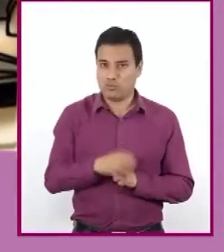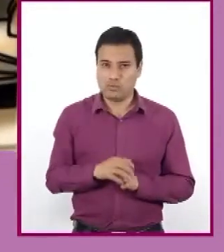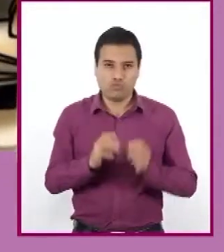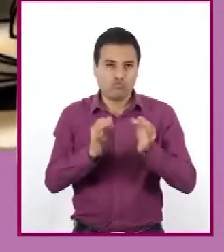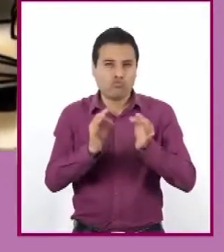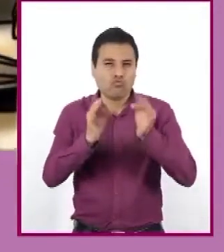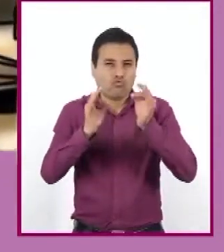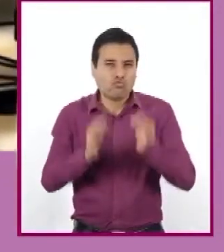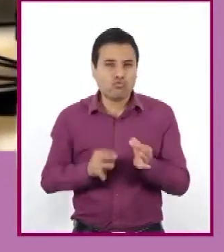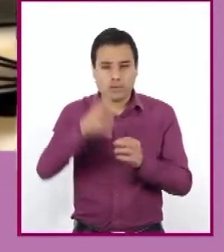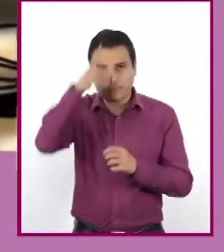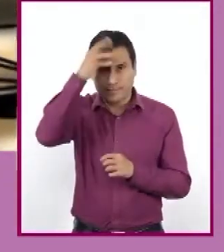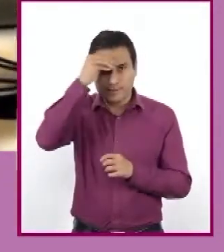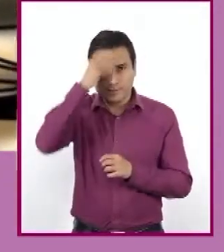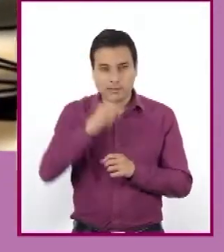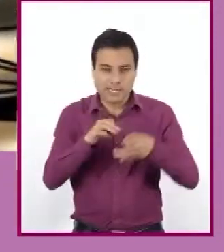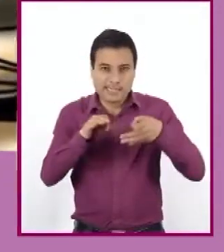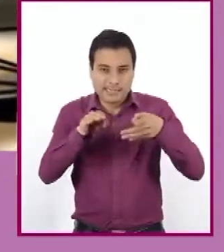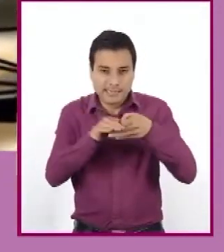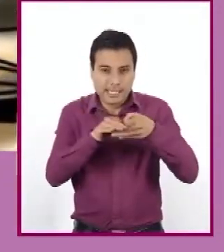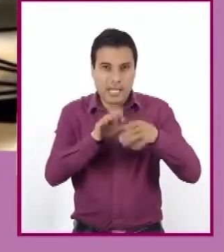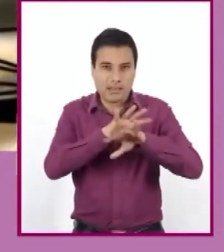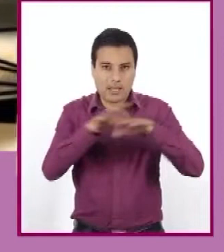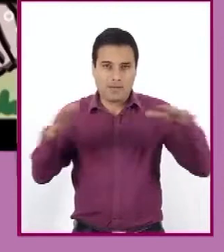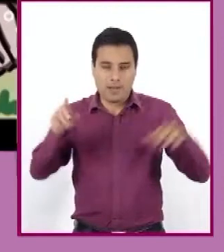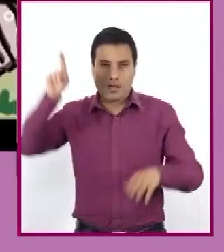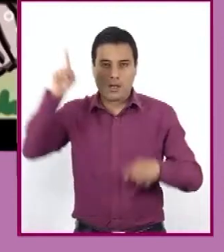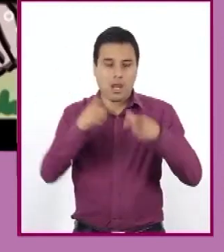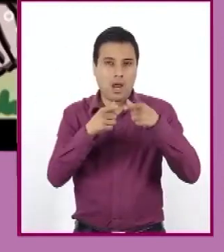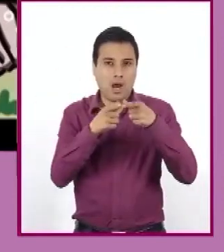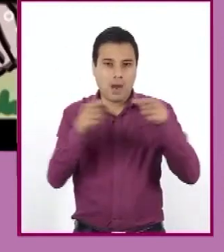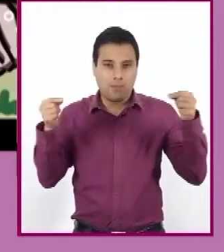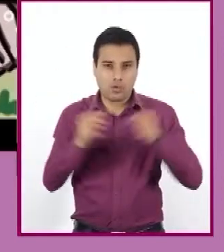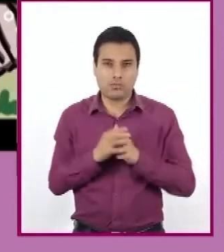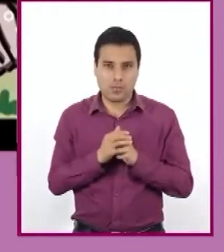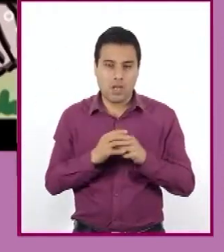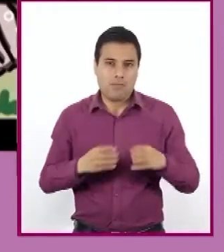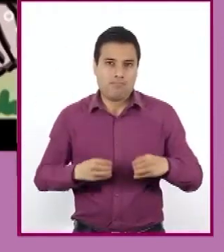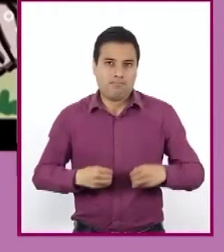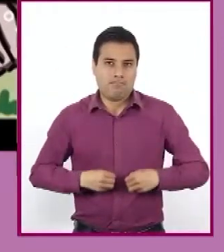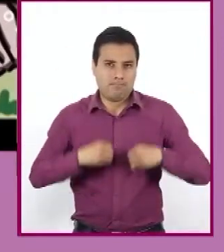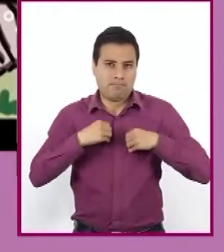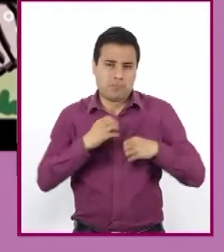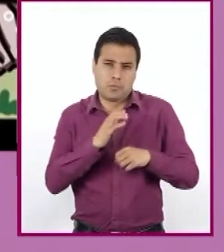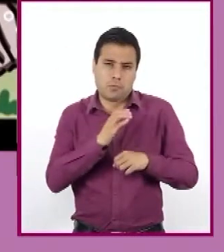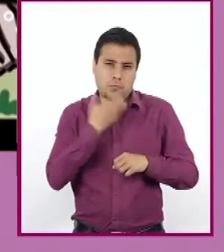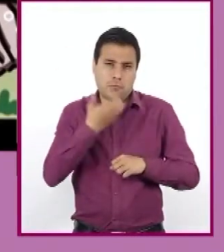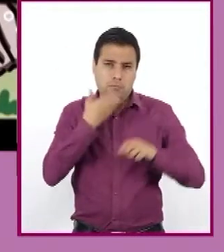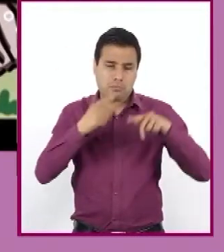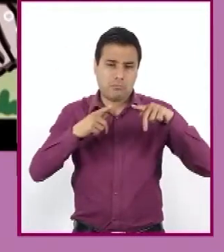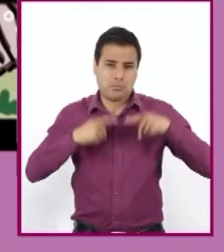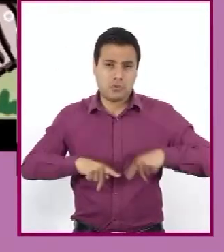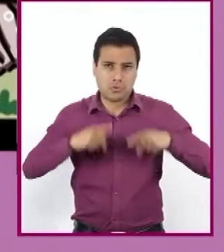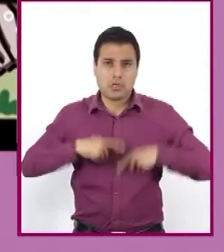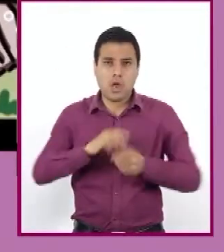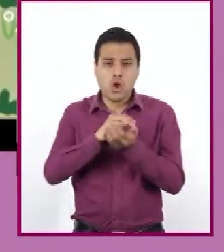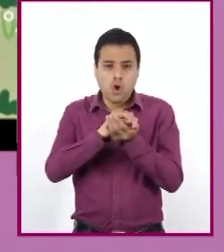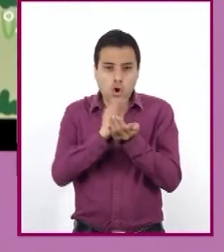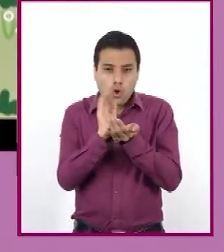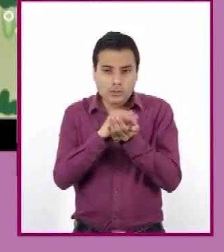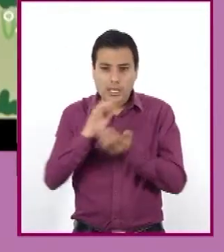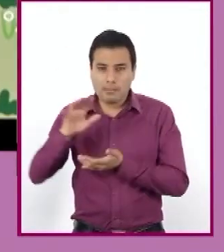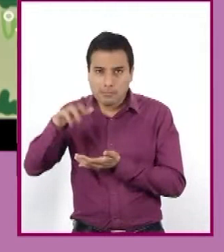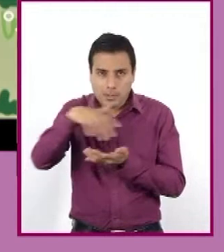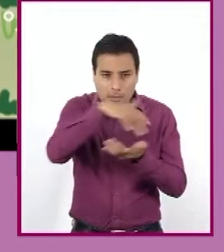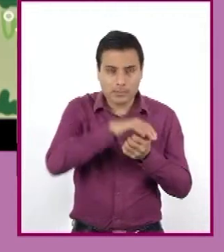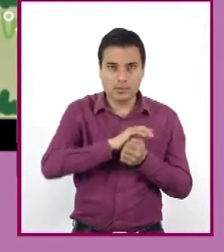cercana del mar, para ser específicos, en Japón, en donde vivían de la recolección de ostras. Con el tiempo observaron que el número de